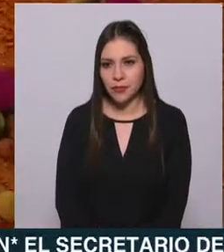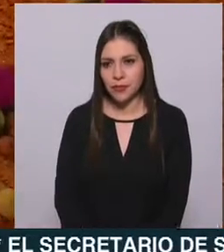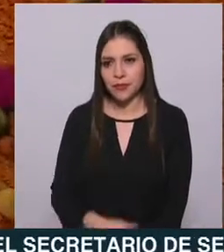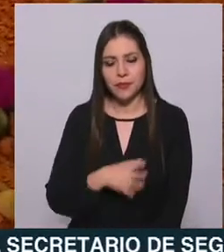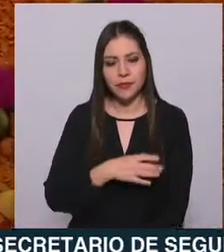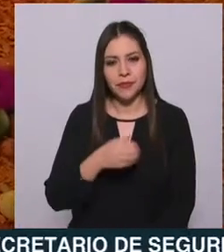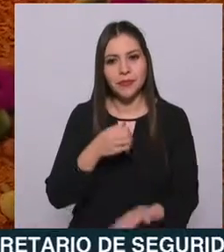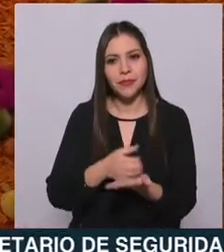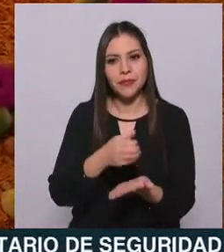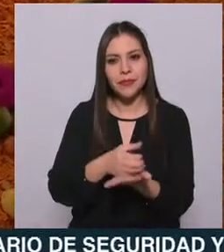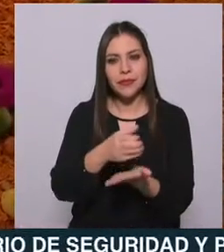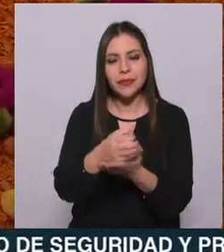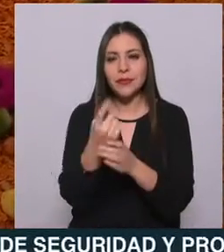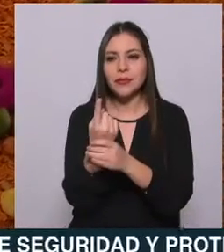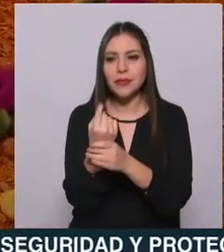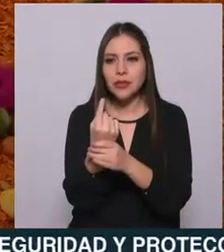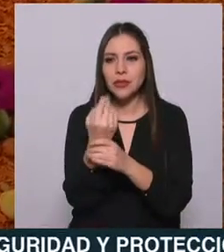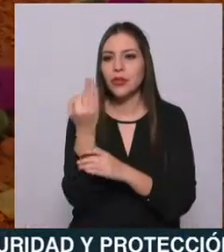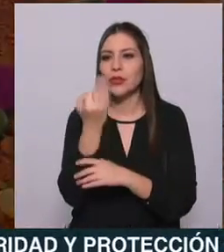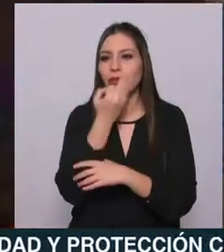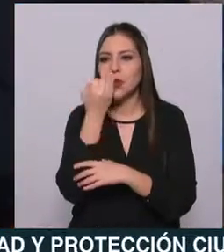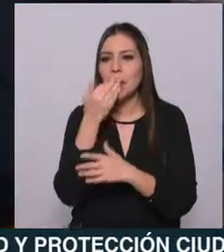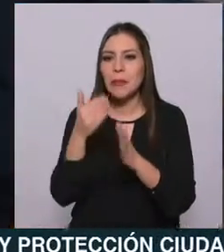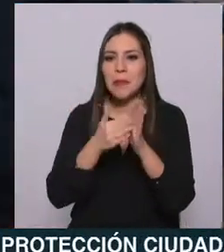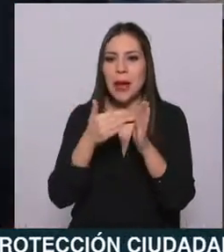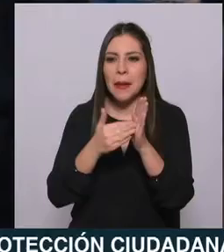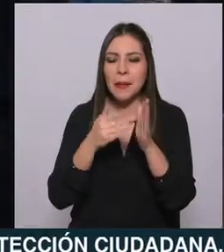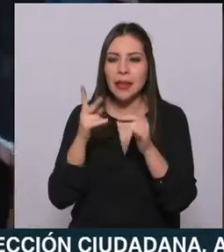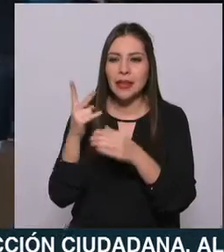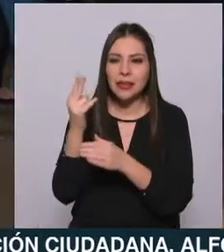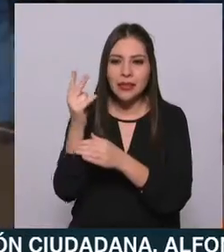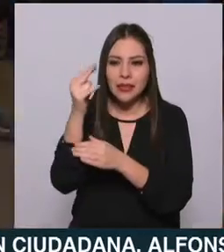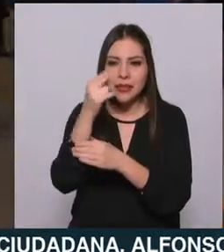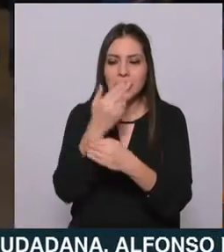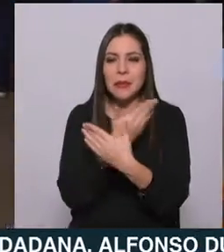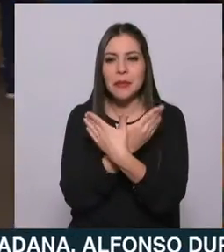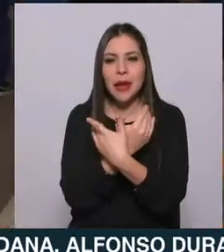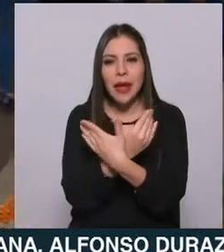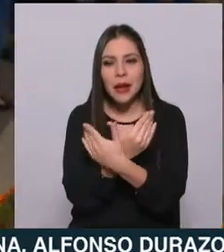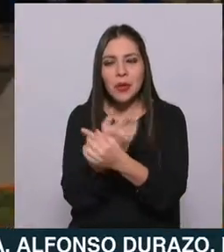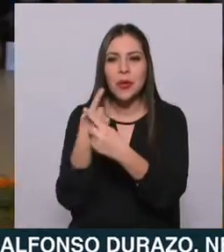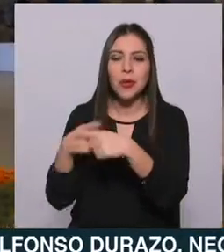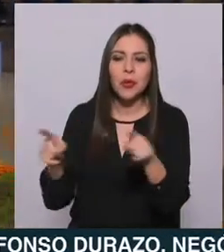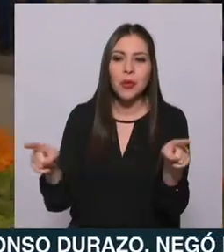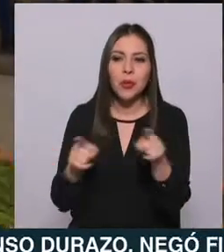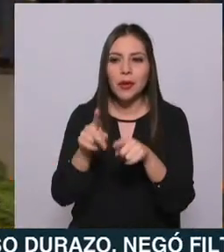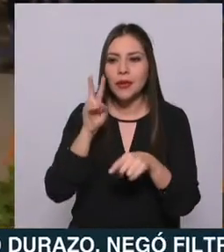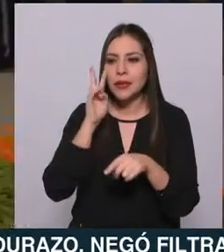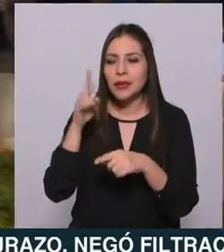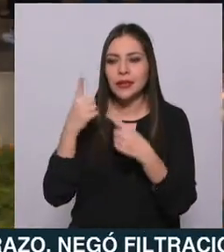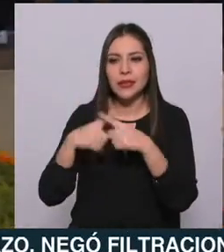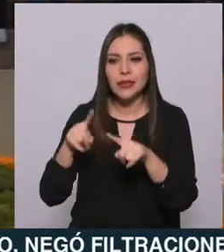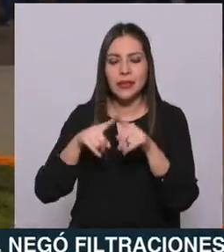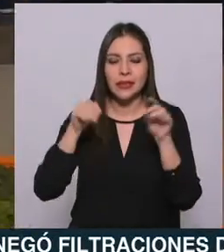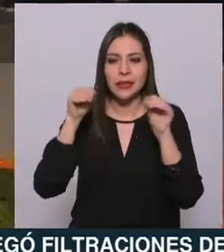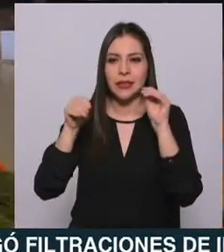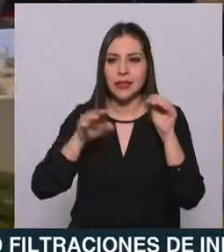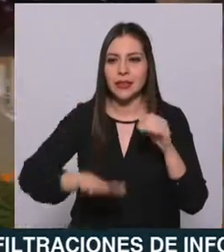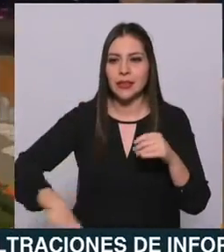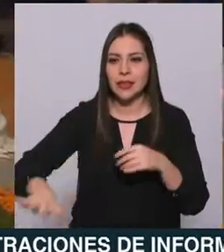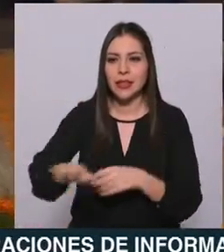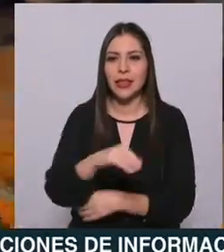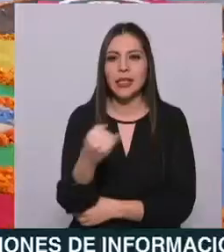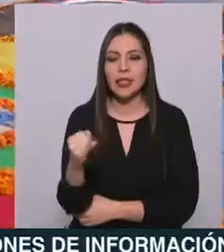Veladoras, flores, papel picado, música y mariposas fueron algunos de los elementos que se pudieron apreciar en las ofrendas colocadas en la glorieta